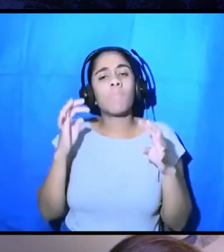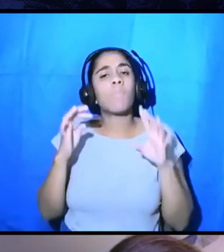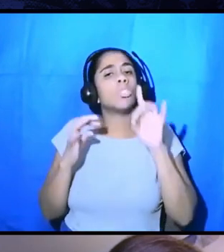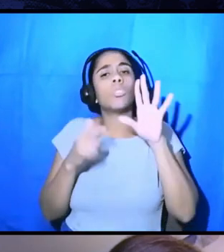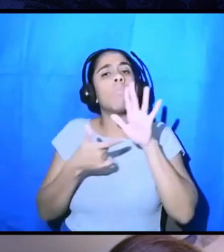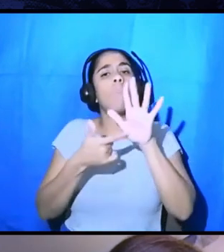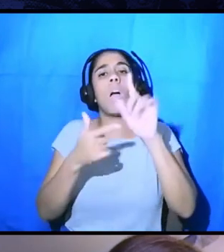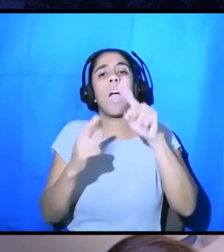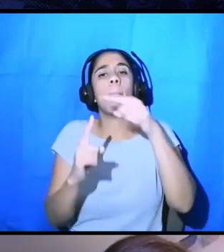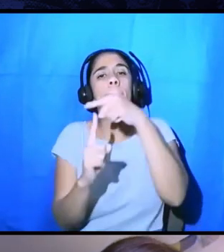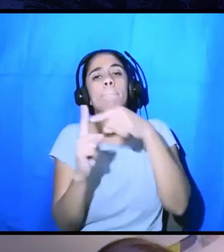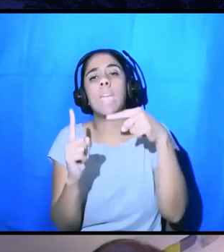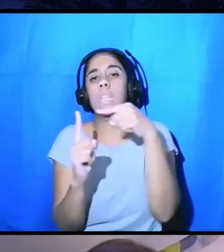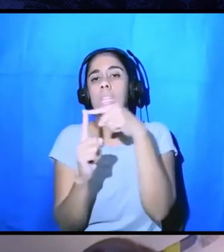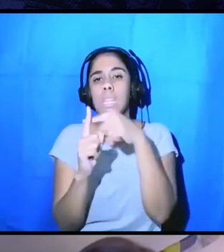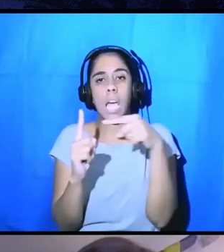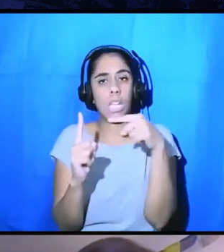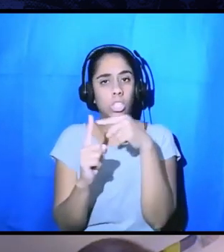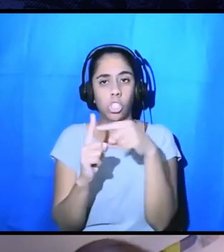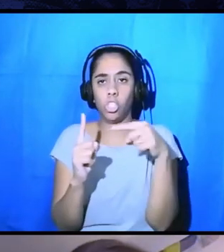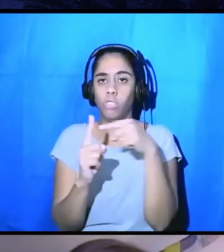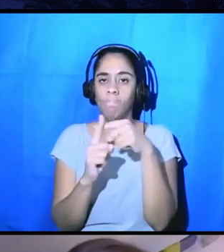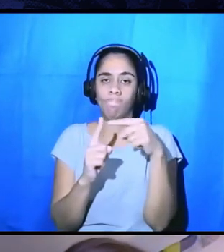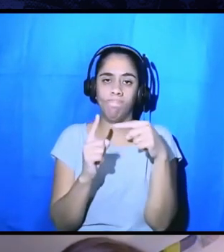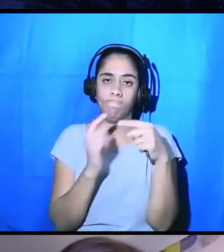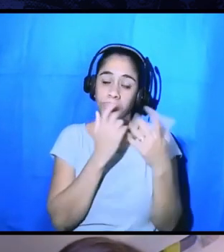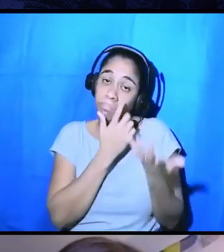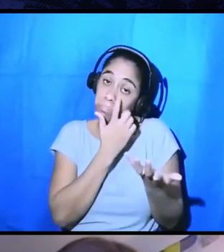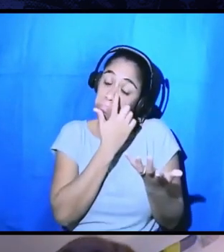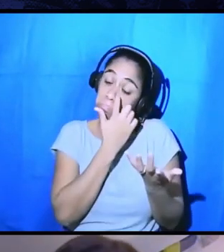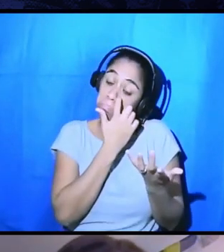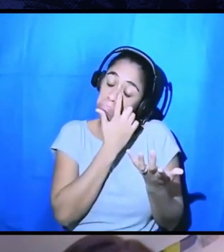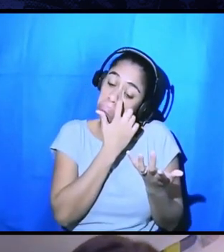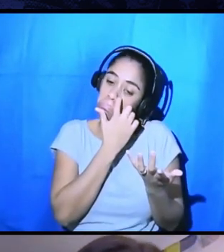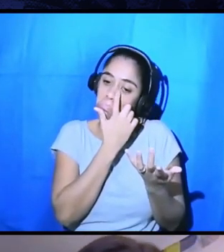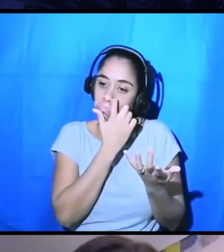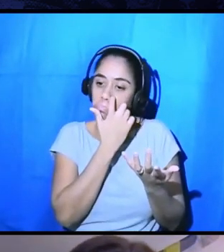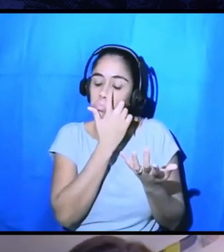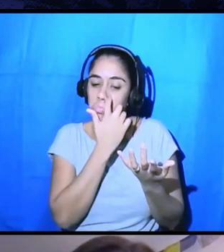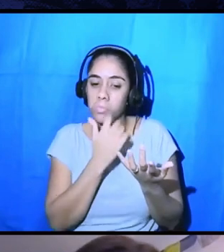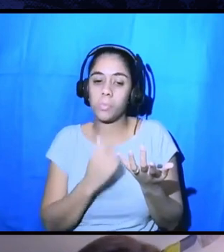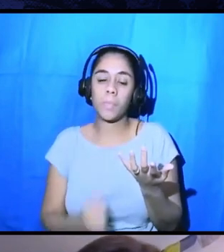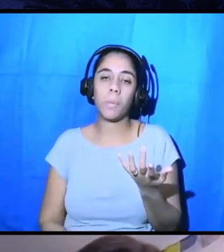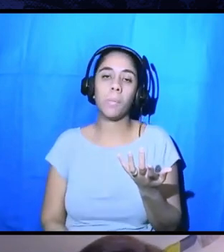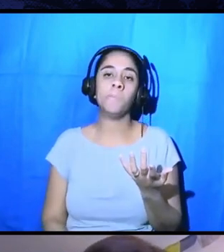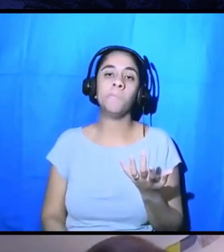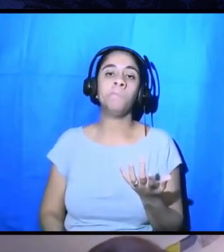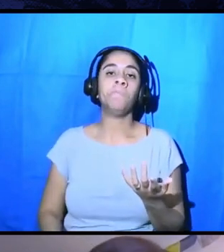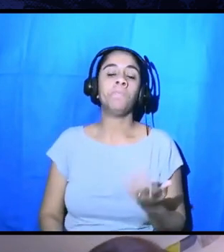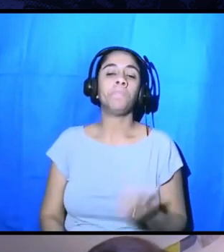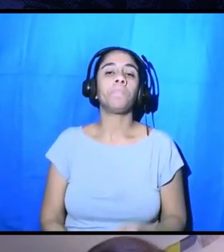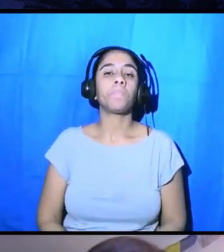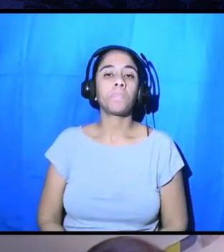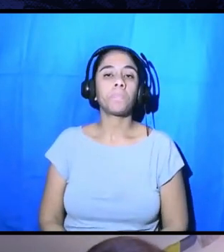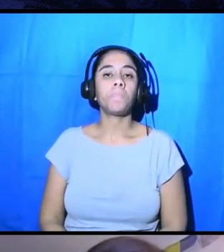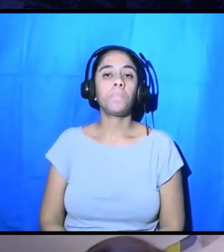por ahí lo pienso pero no sé si quizás podrías como reformularme tu pregunta a ver si no la entendí tan bien